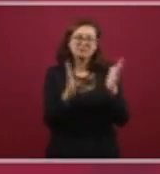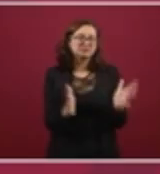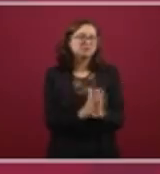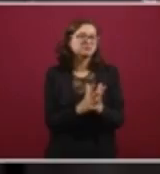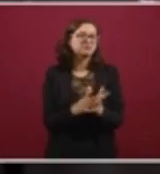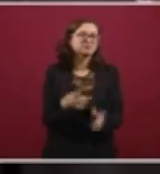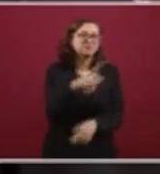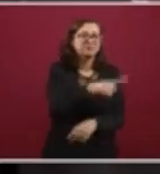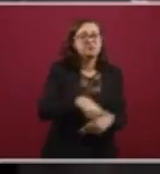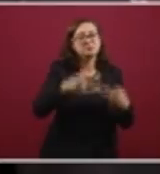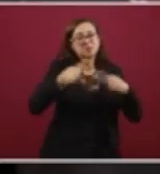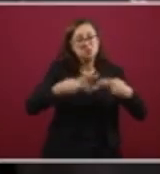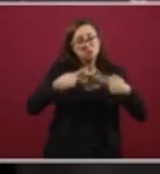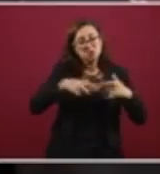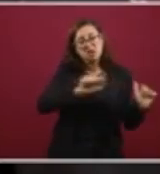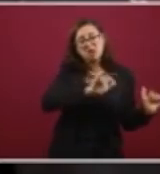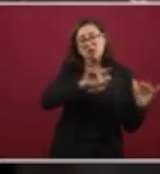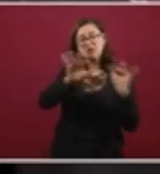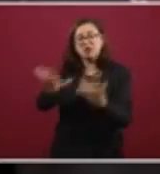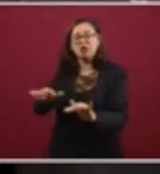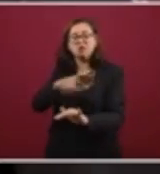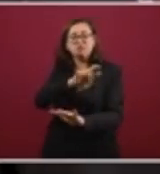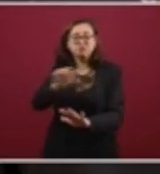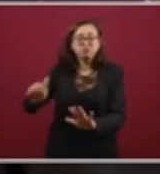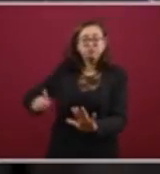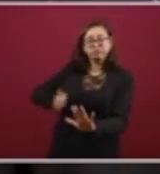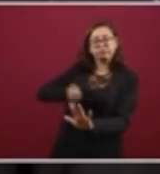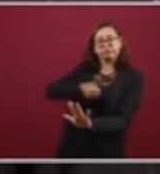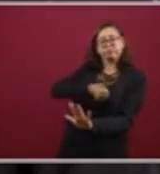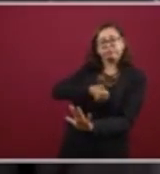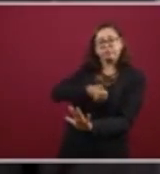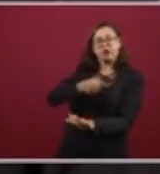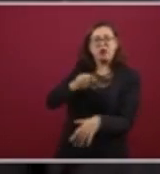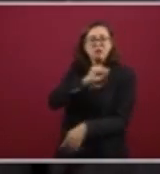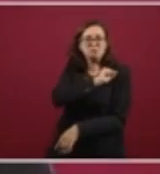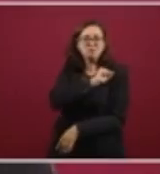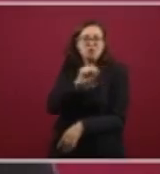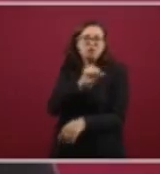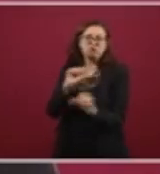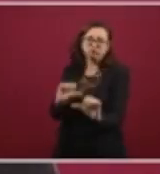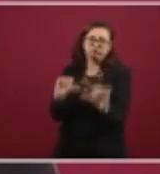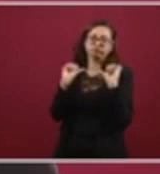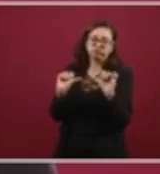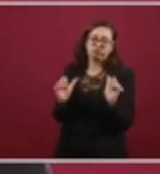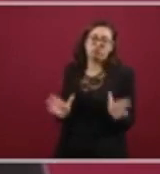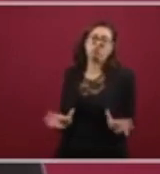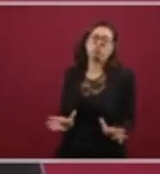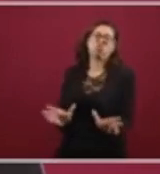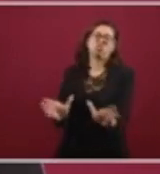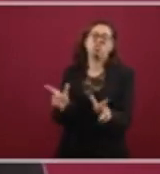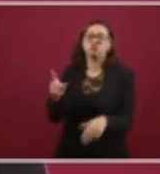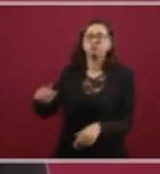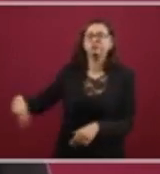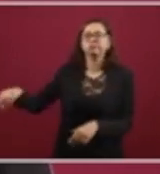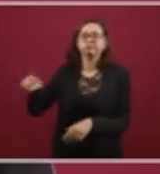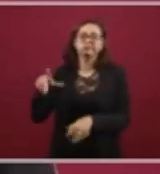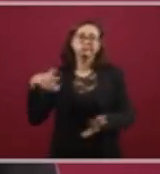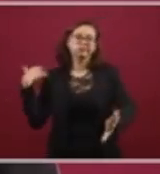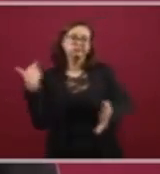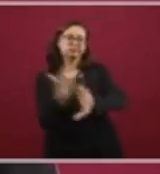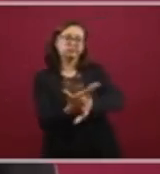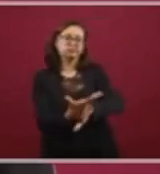de delincuentes, que la gente no participe en estos